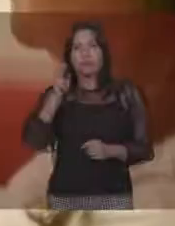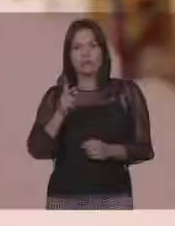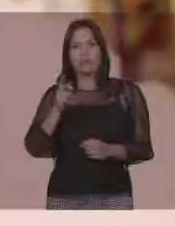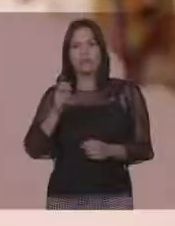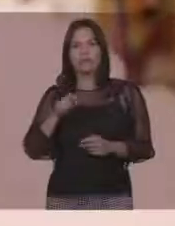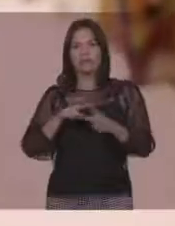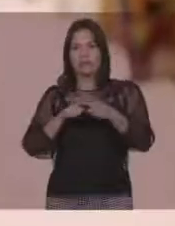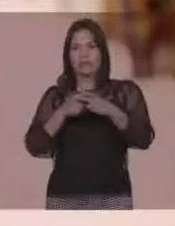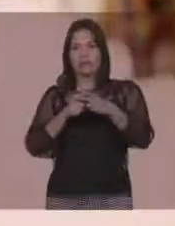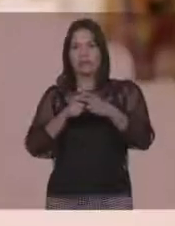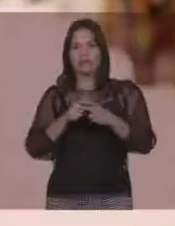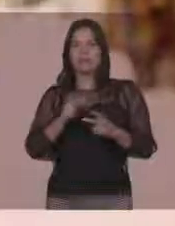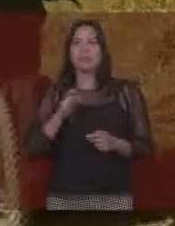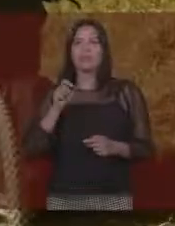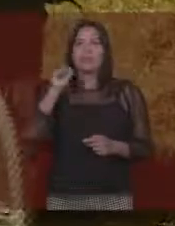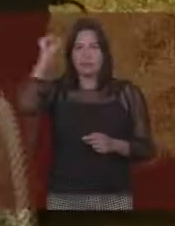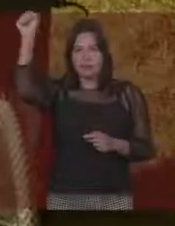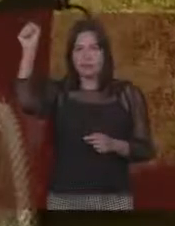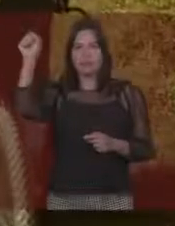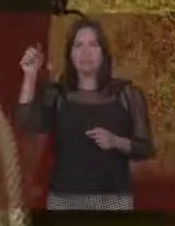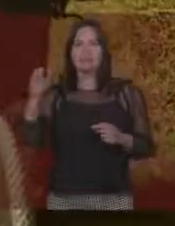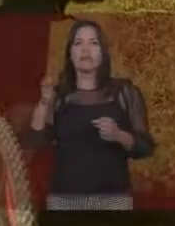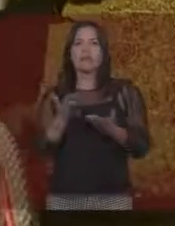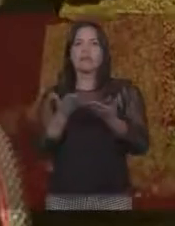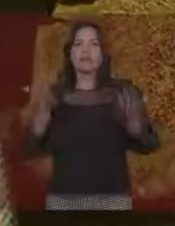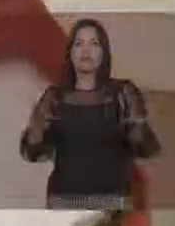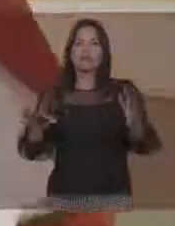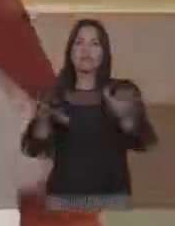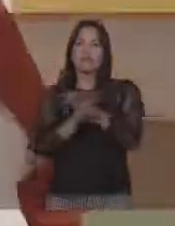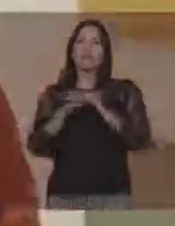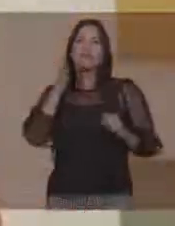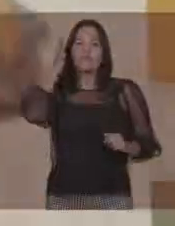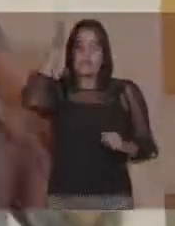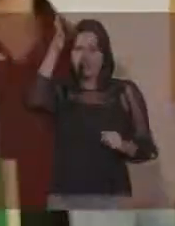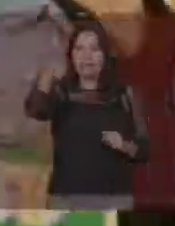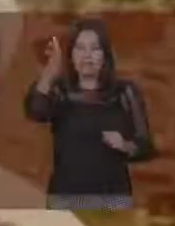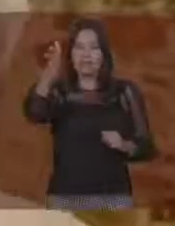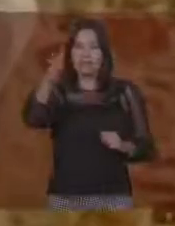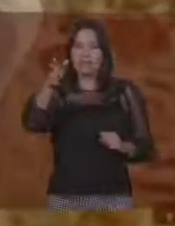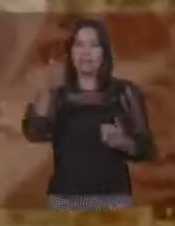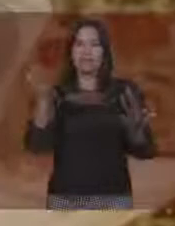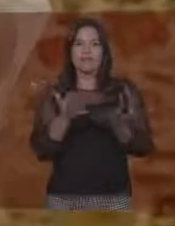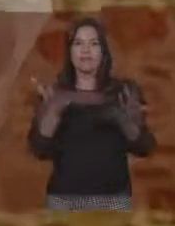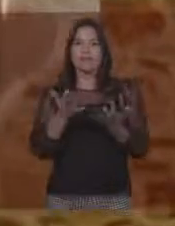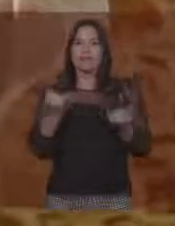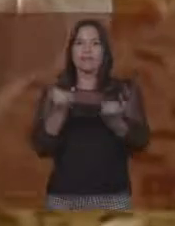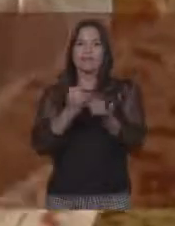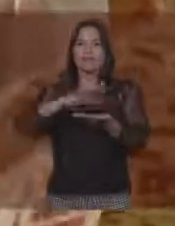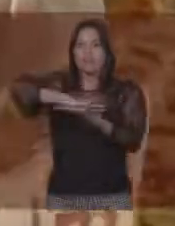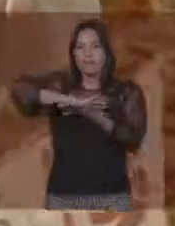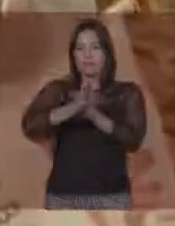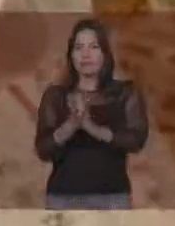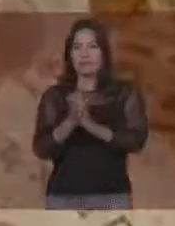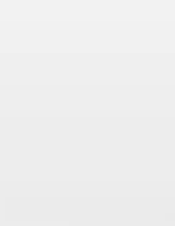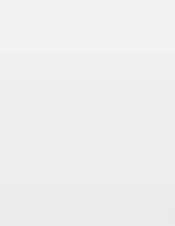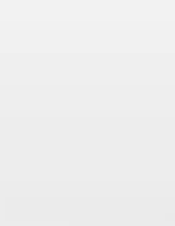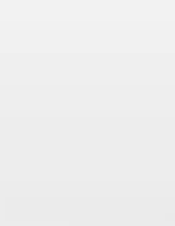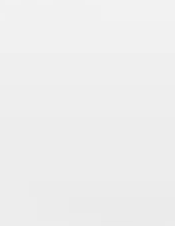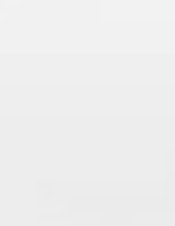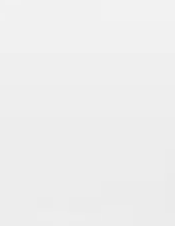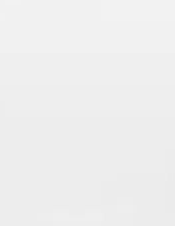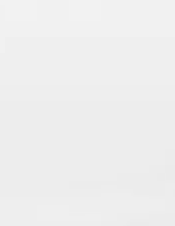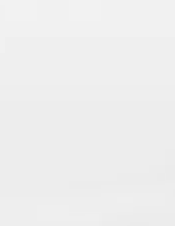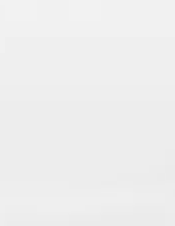es el Hidalgo que hoy inicia. Vamos, llegó la hora de abrazar la esperanza. Hagamos aquí también la transformación.